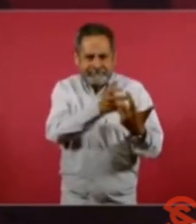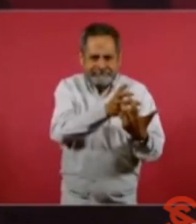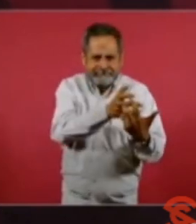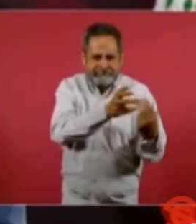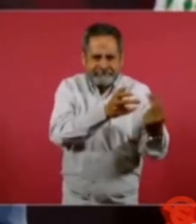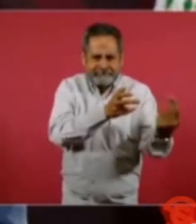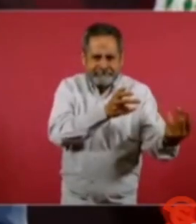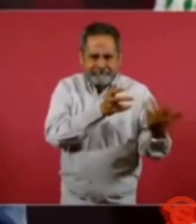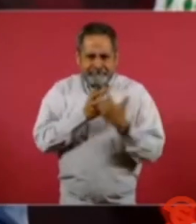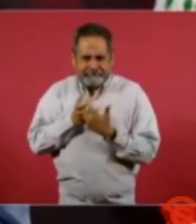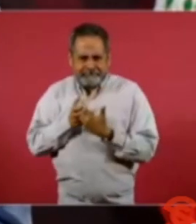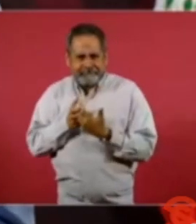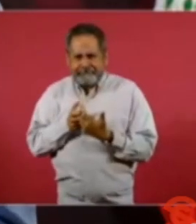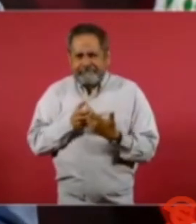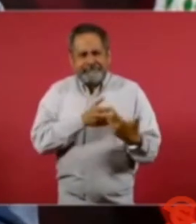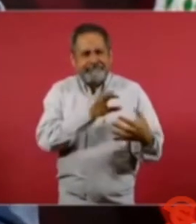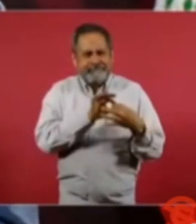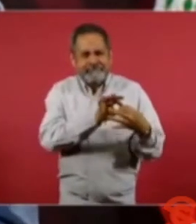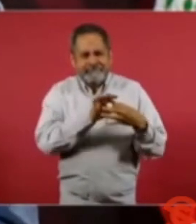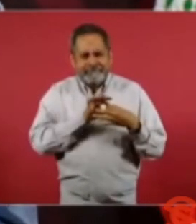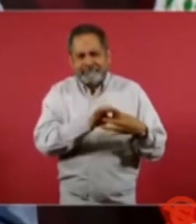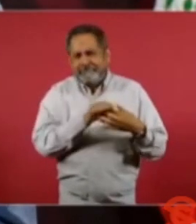complementamos sin